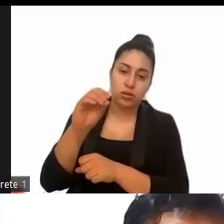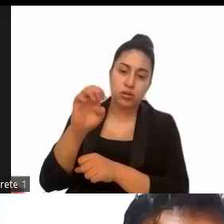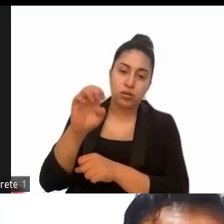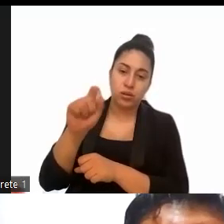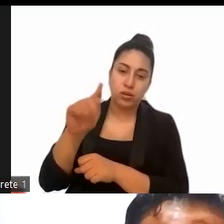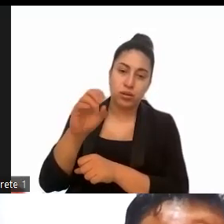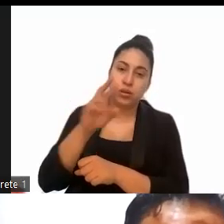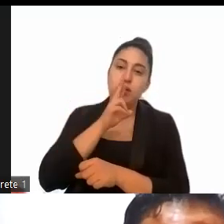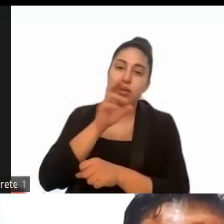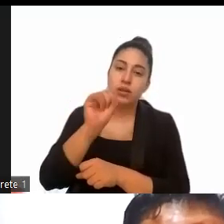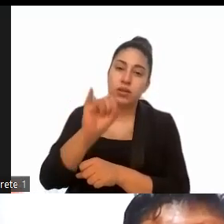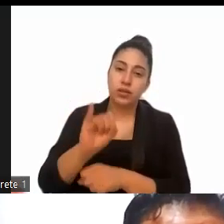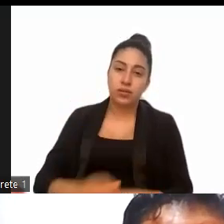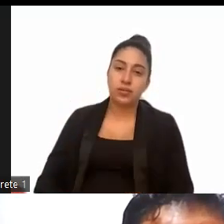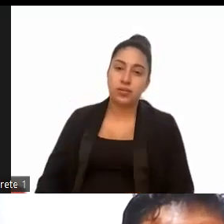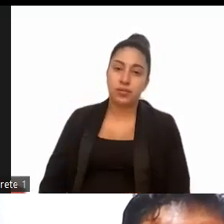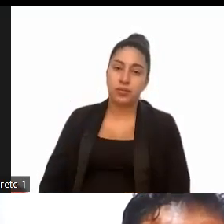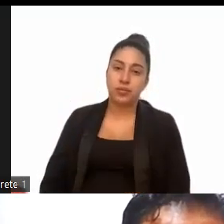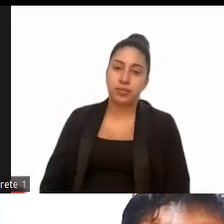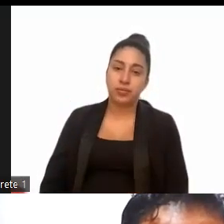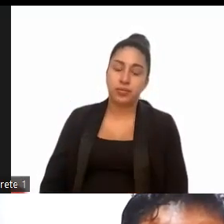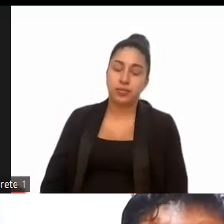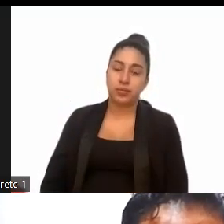Coeto Valera, a favor.